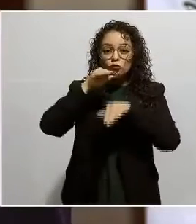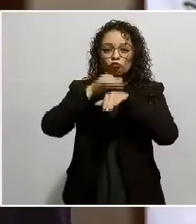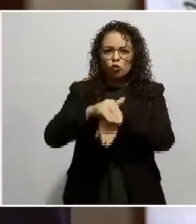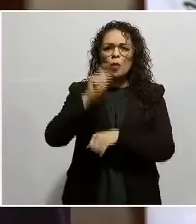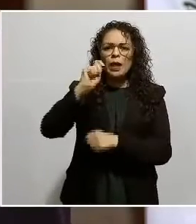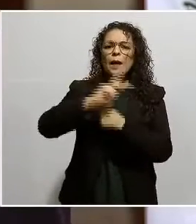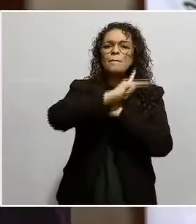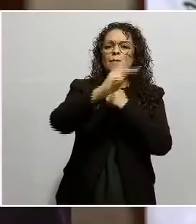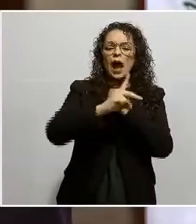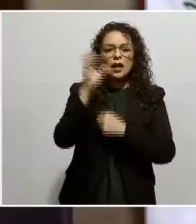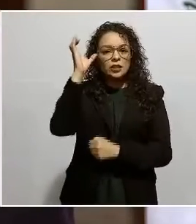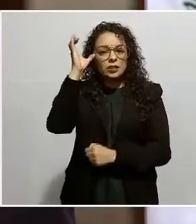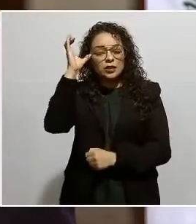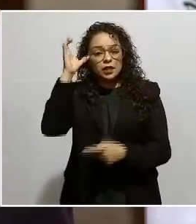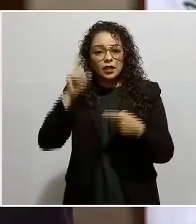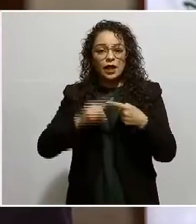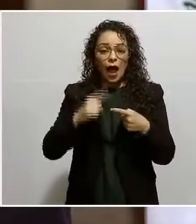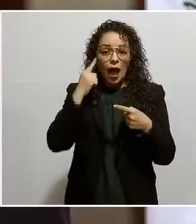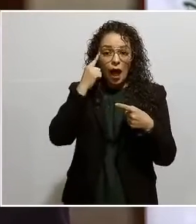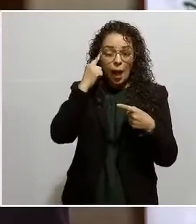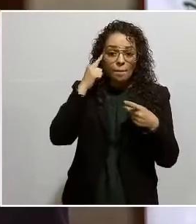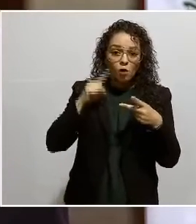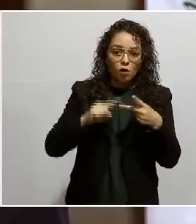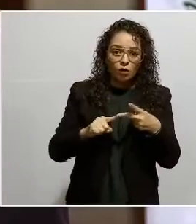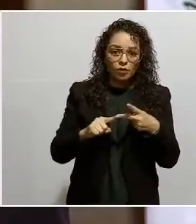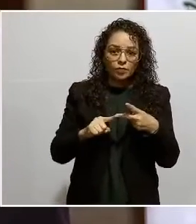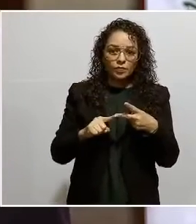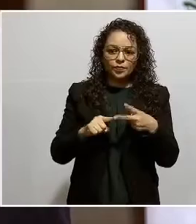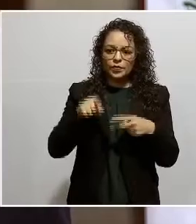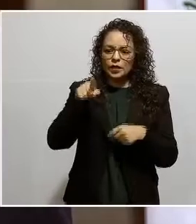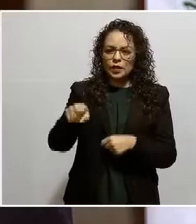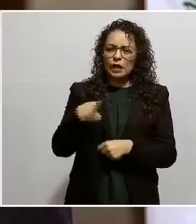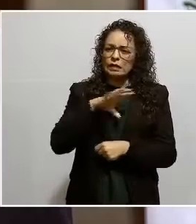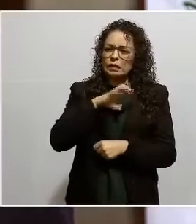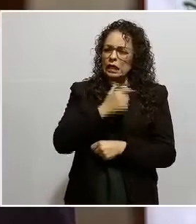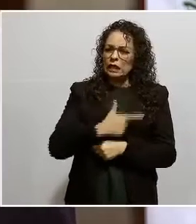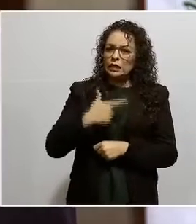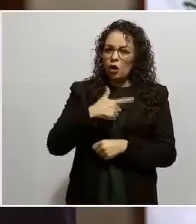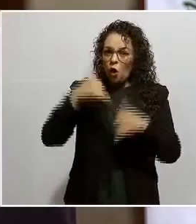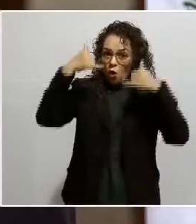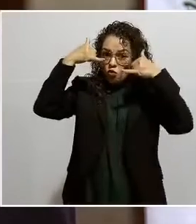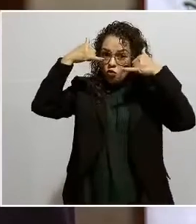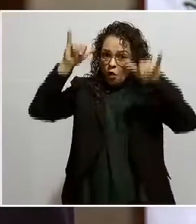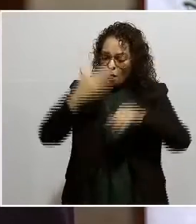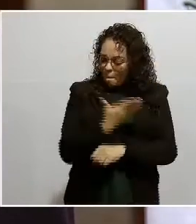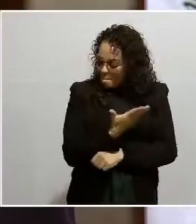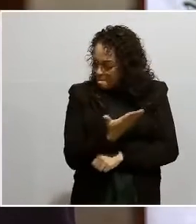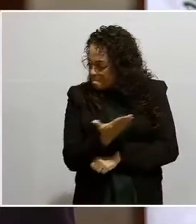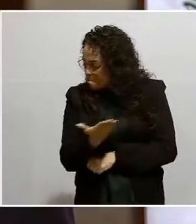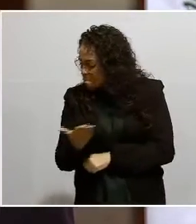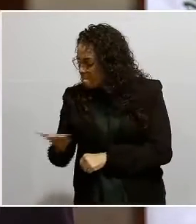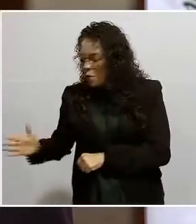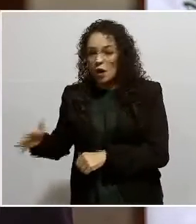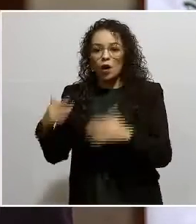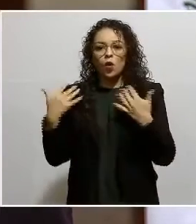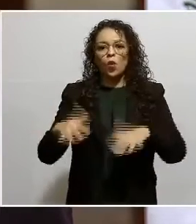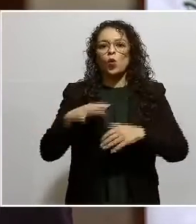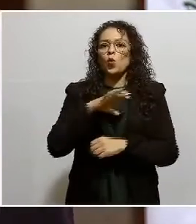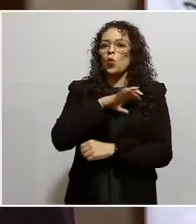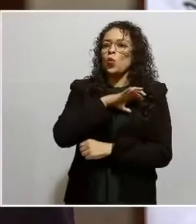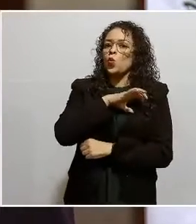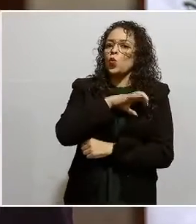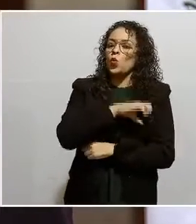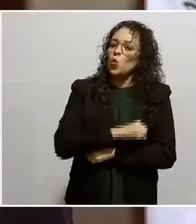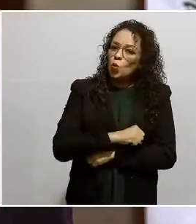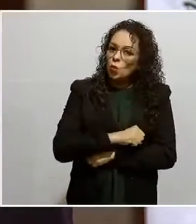Japón. Su gusto por los toros se vuelve pasión y el